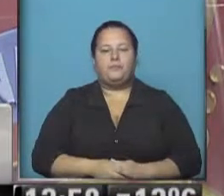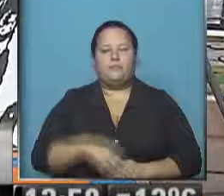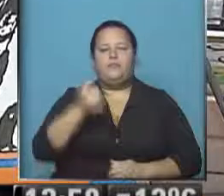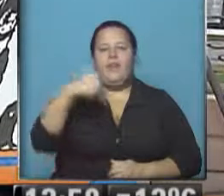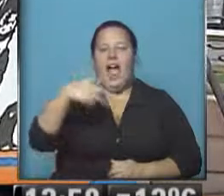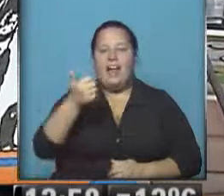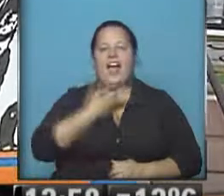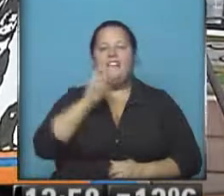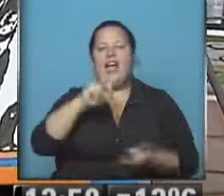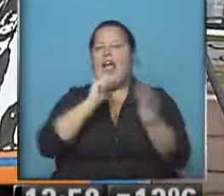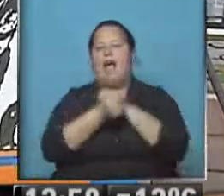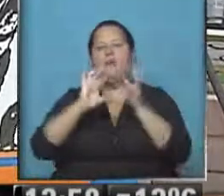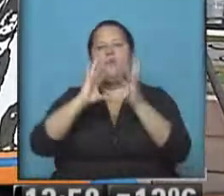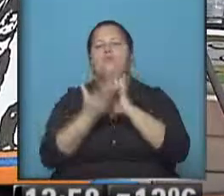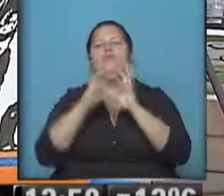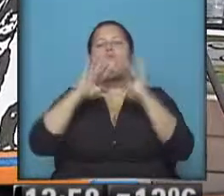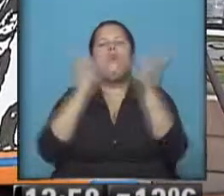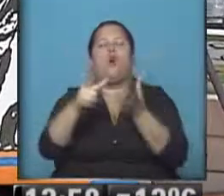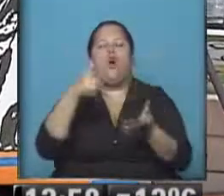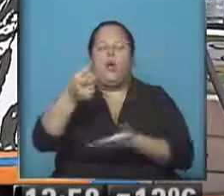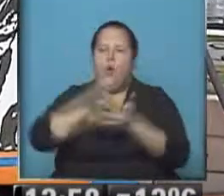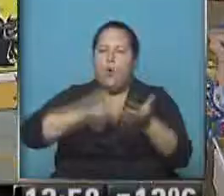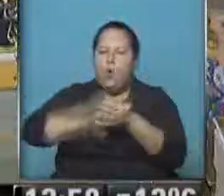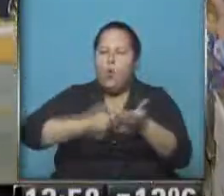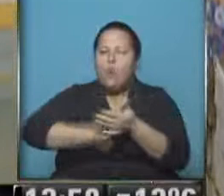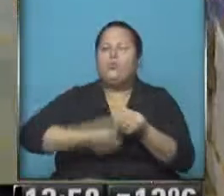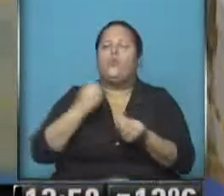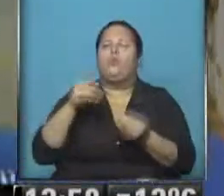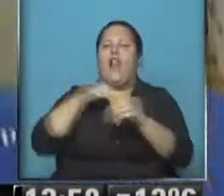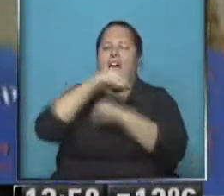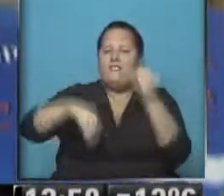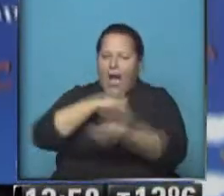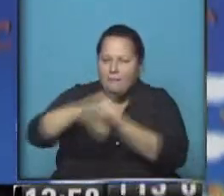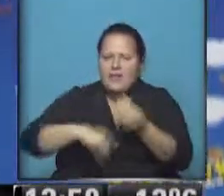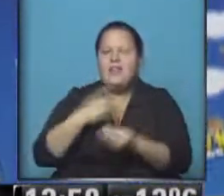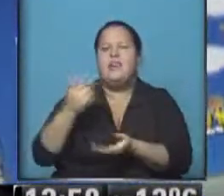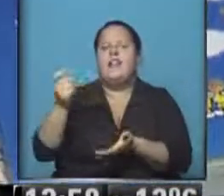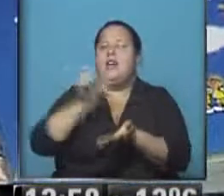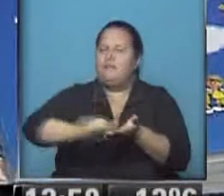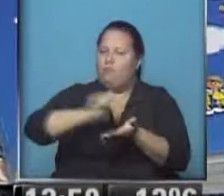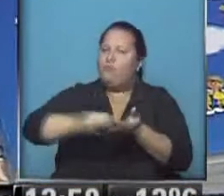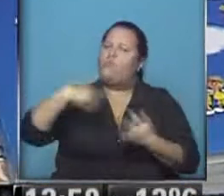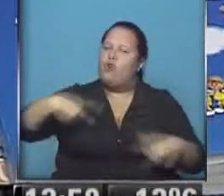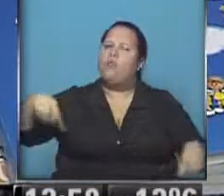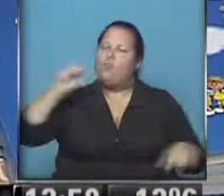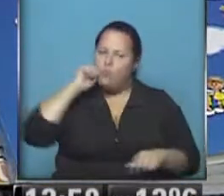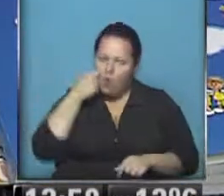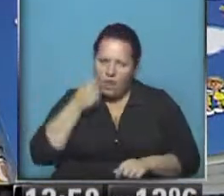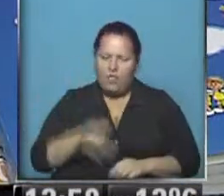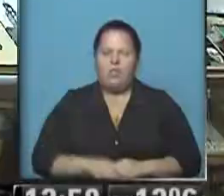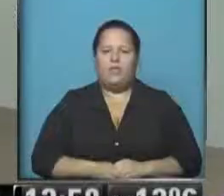brand cambió el mundo consumo diario ella luchó mucho para que por su familia y el prior cosas muy lindas